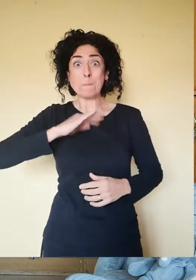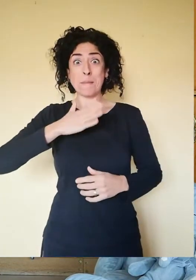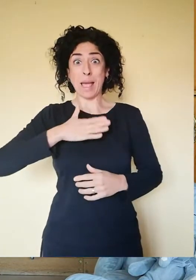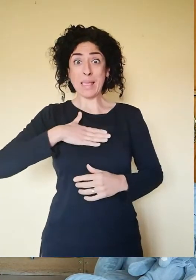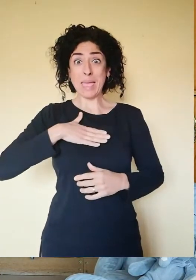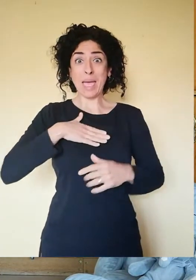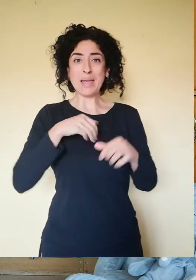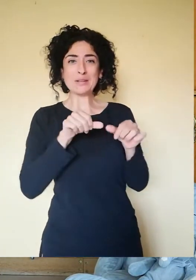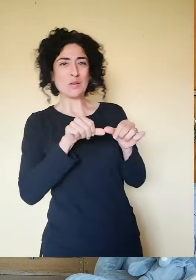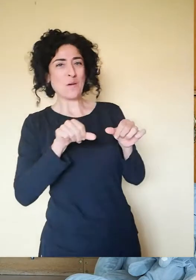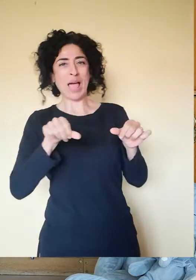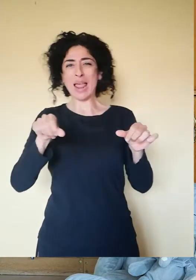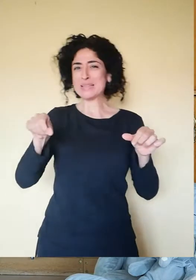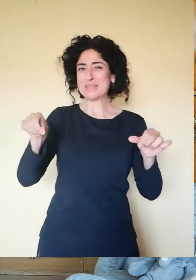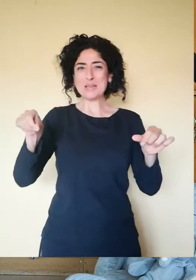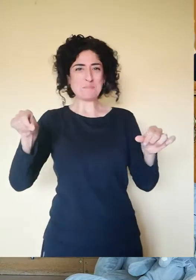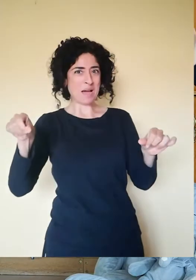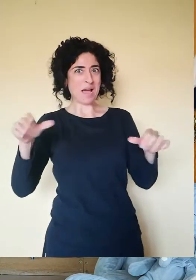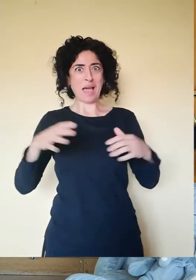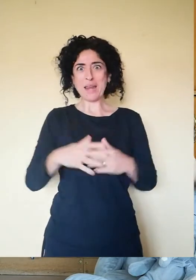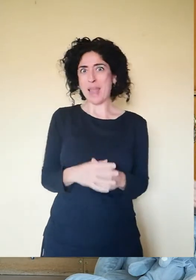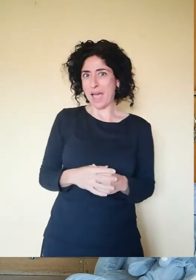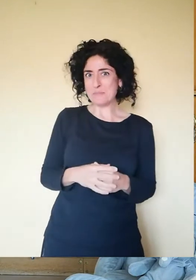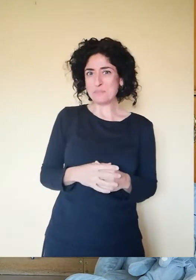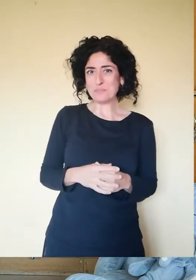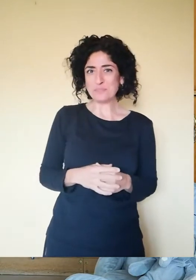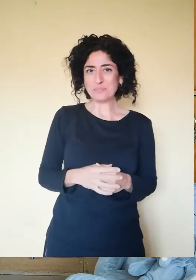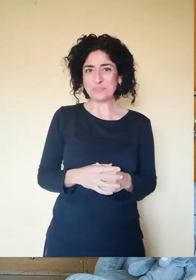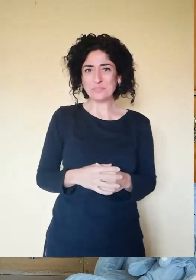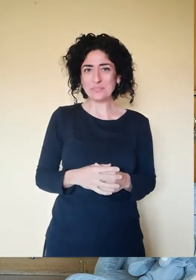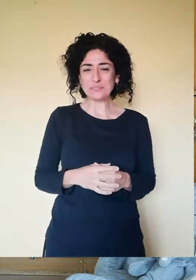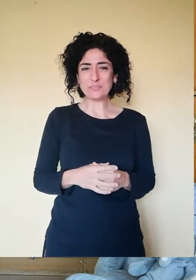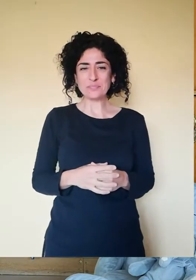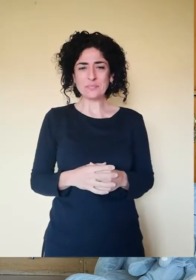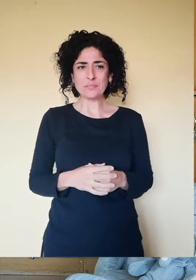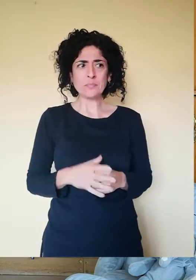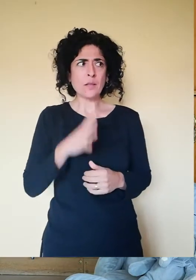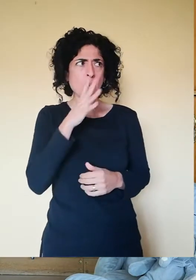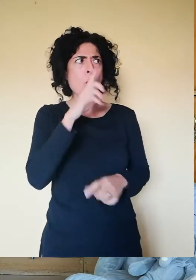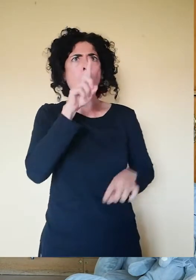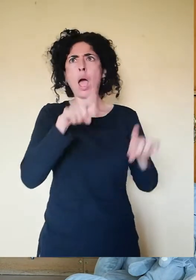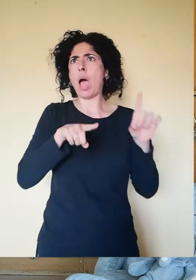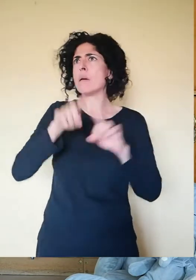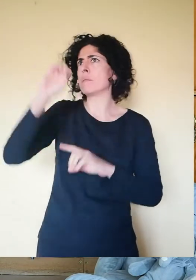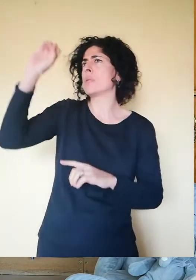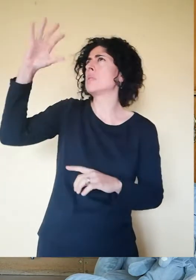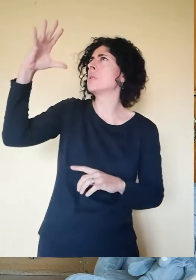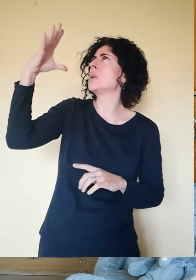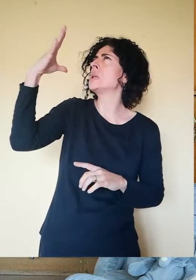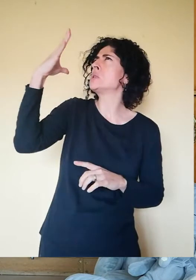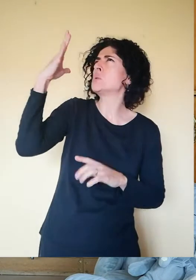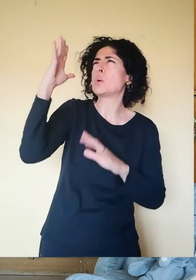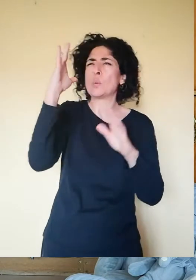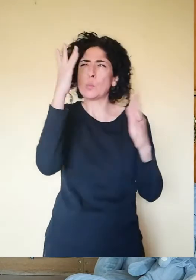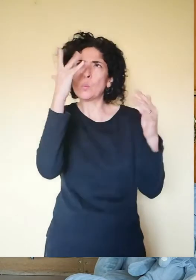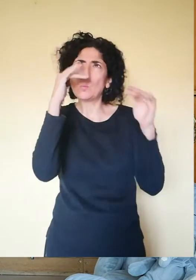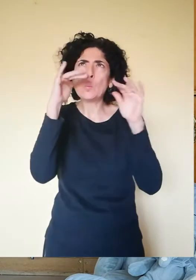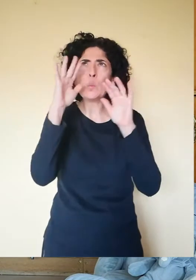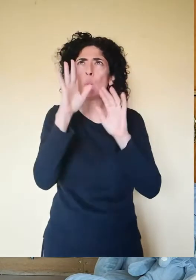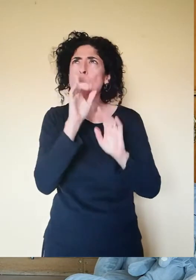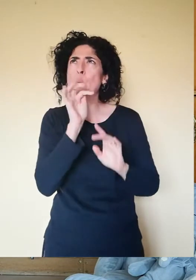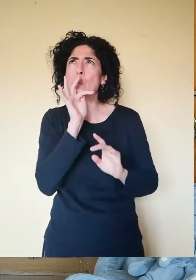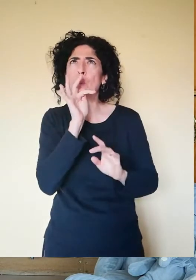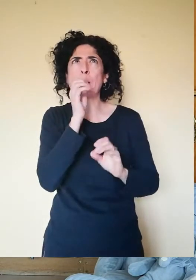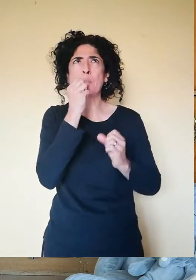poquito, hoy y mañana y toda la semana. Porque hay veces que el sol está pareciendo un poquito